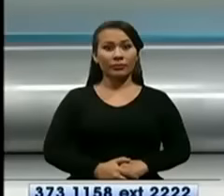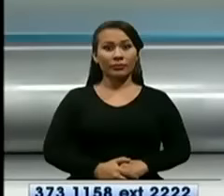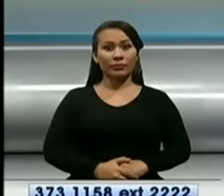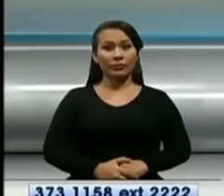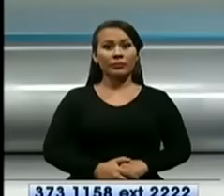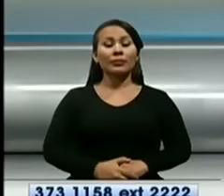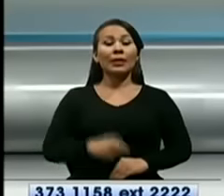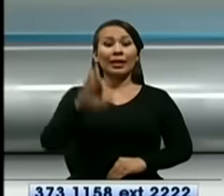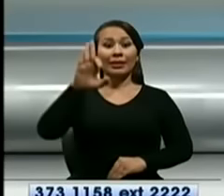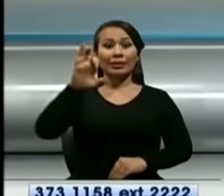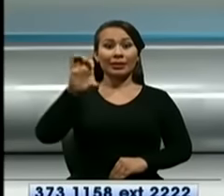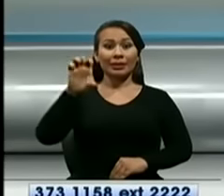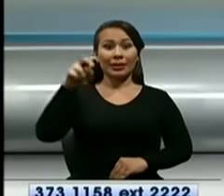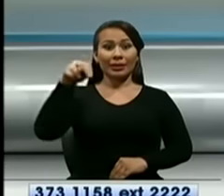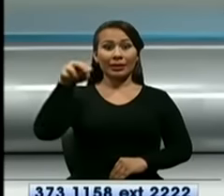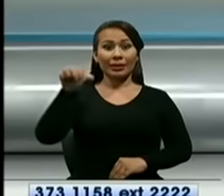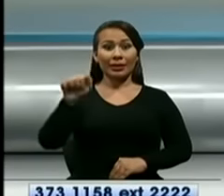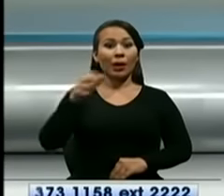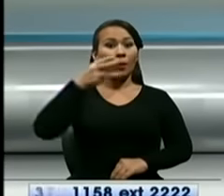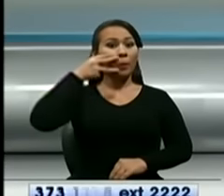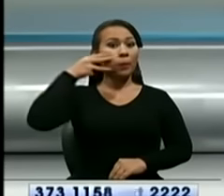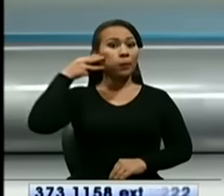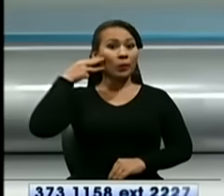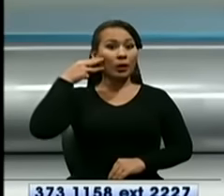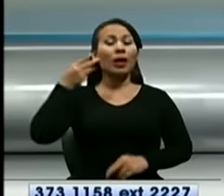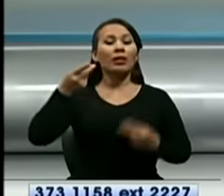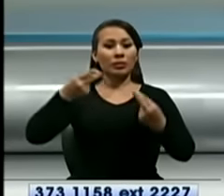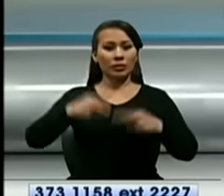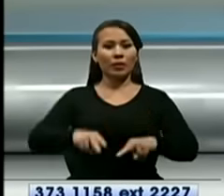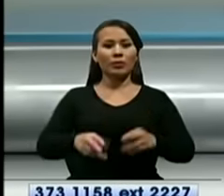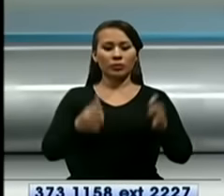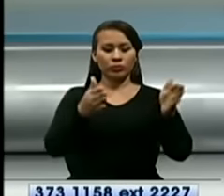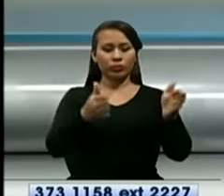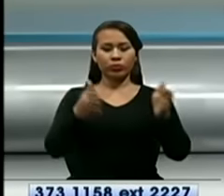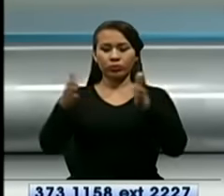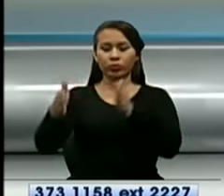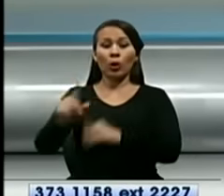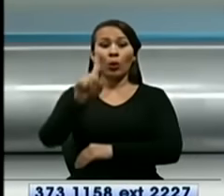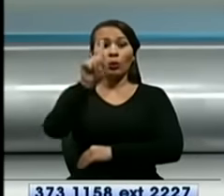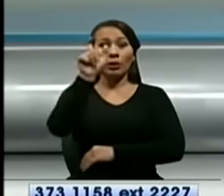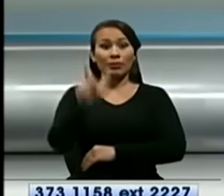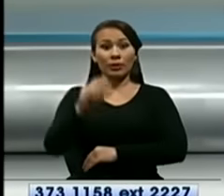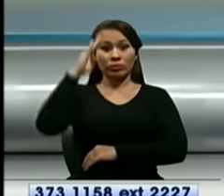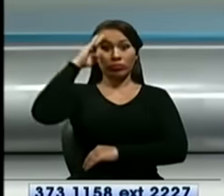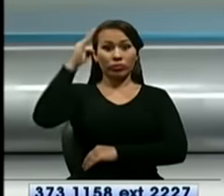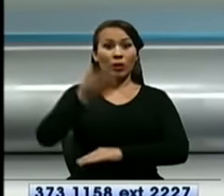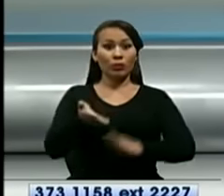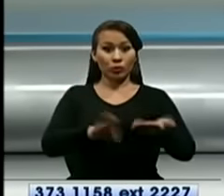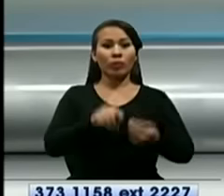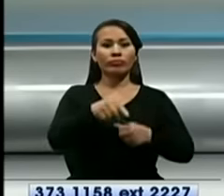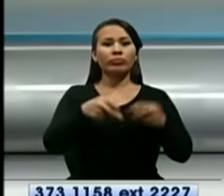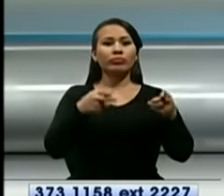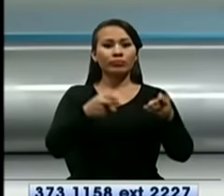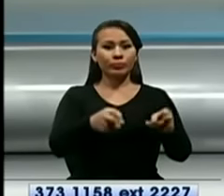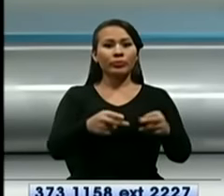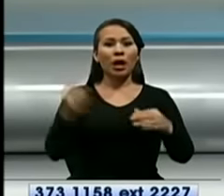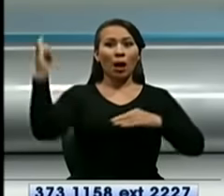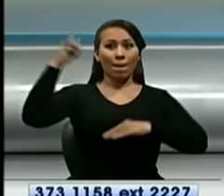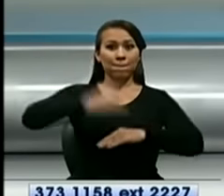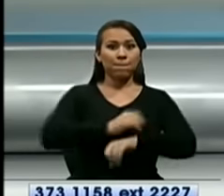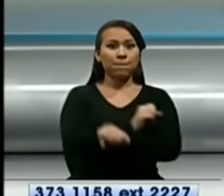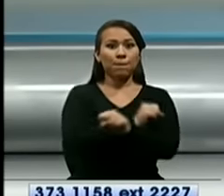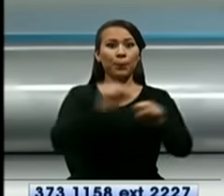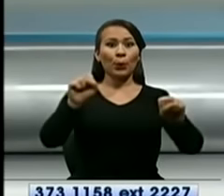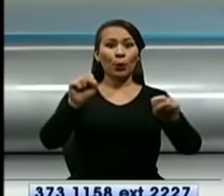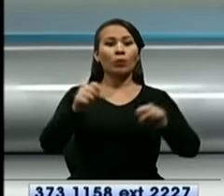En Tena, provincia de Napo, son velados los restos mortales de uno de los militares fallecidos en el accidente aéreo en la selva